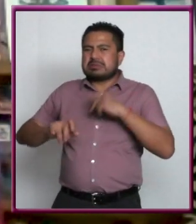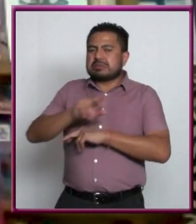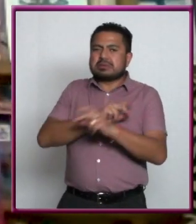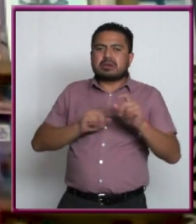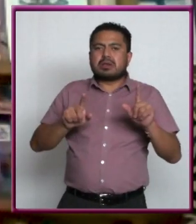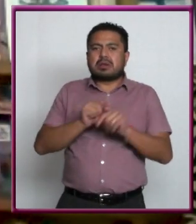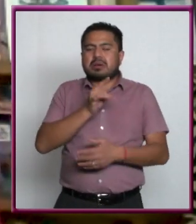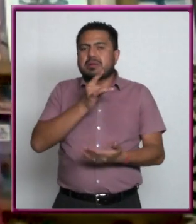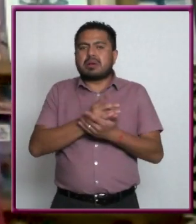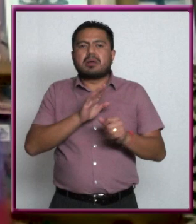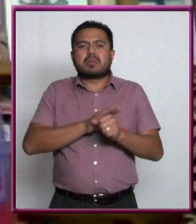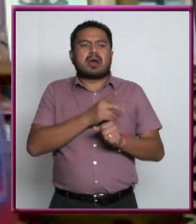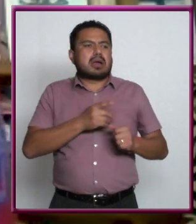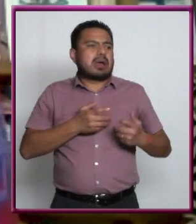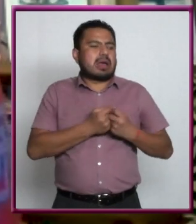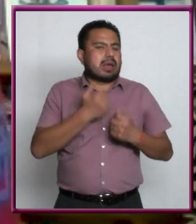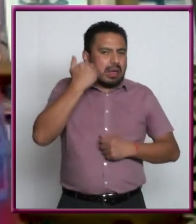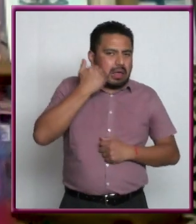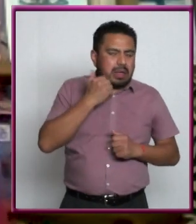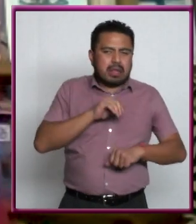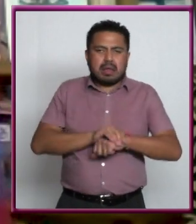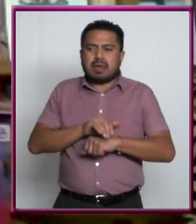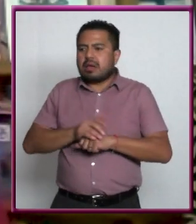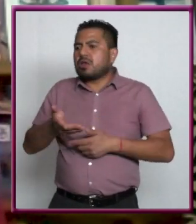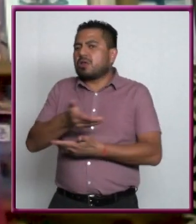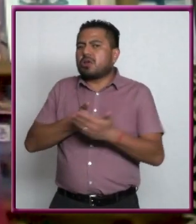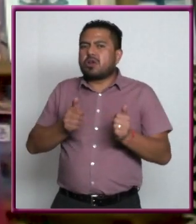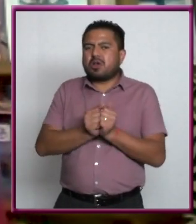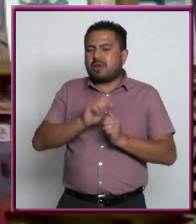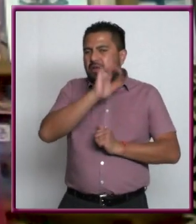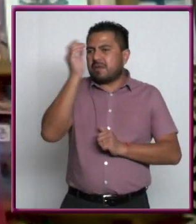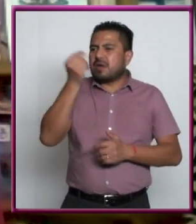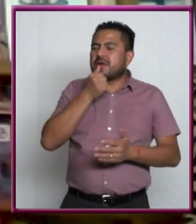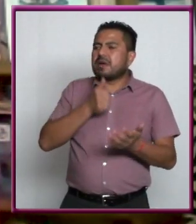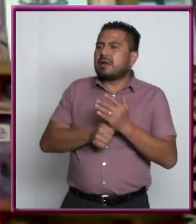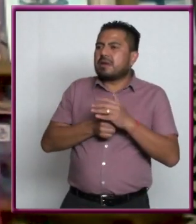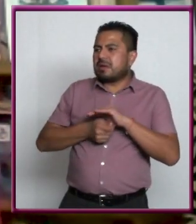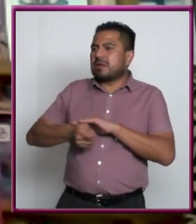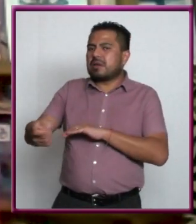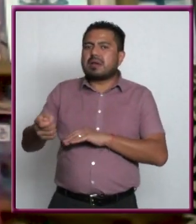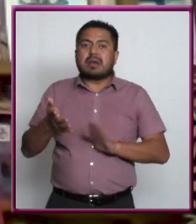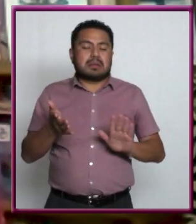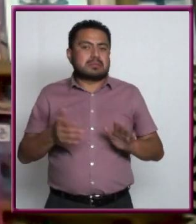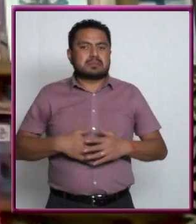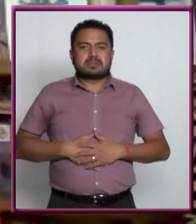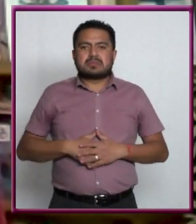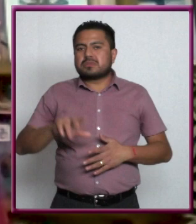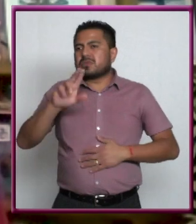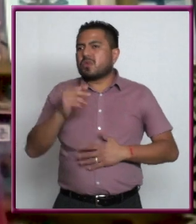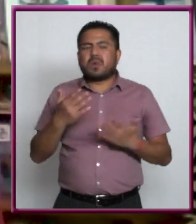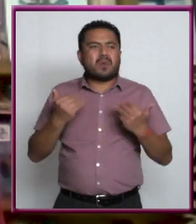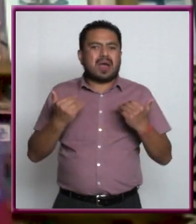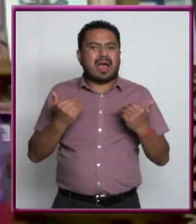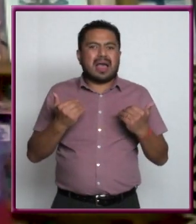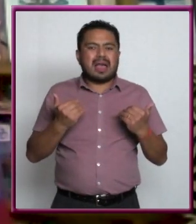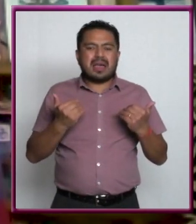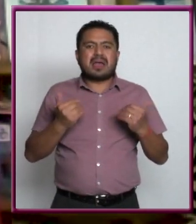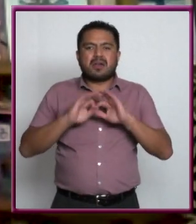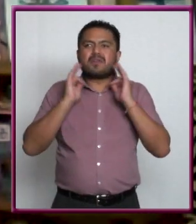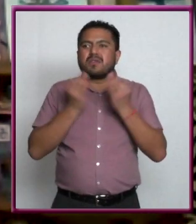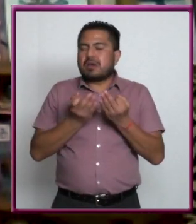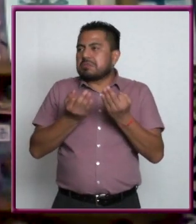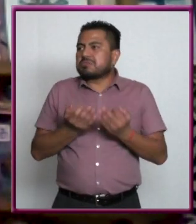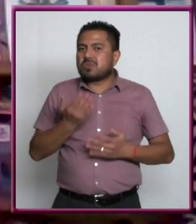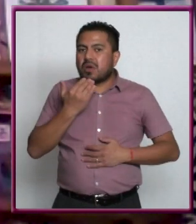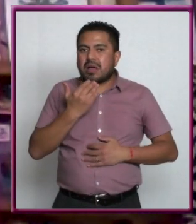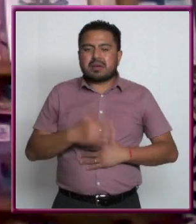o simplemente por quedar bien con sus amigos le va a compartir el pack que le mandaste, ¿no? O sea, no hay